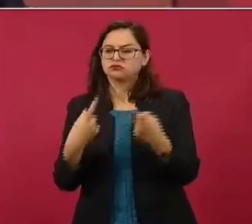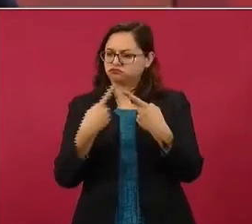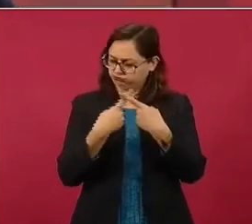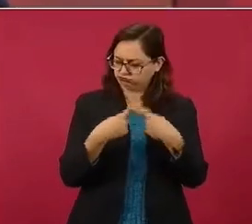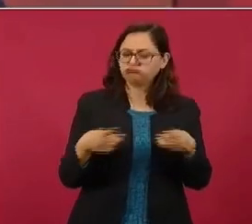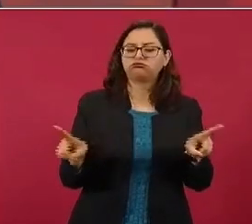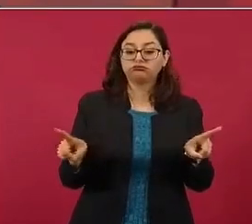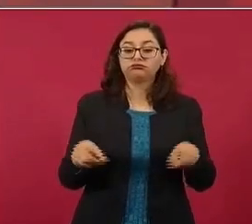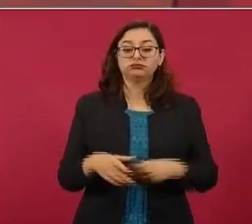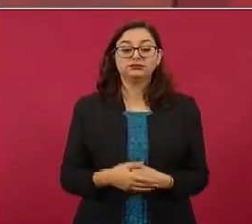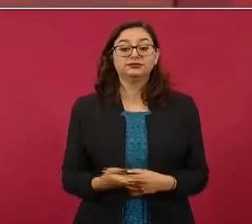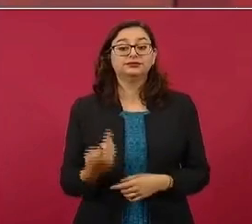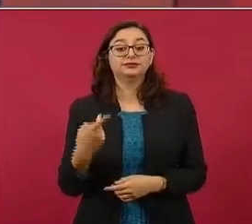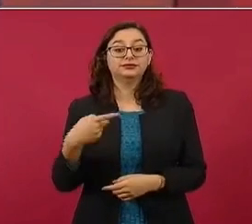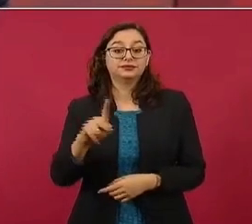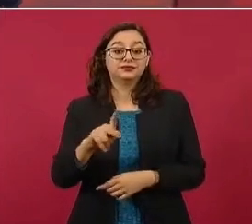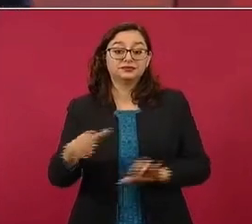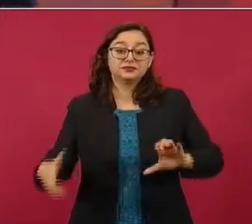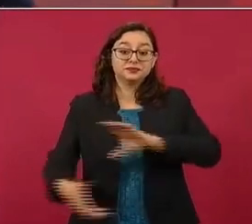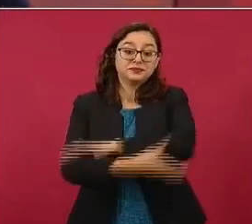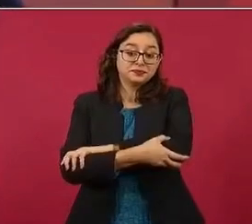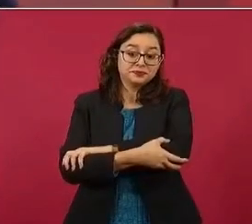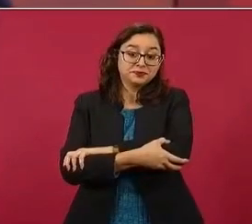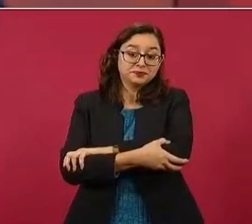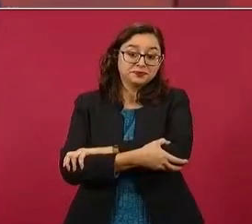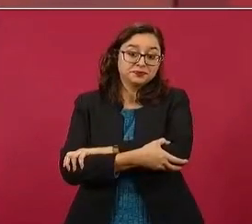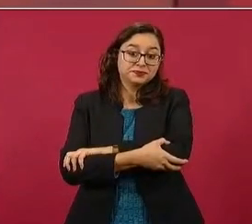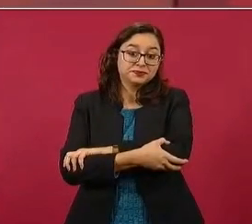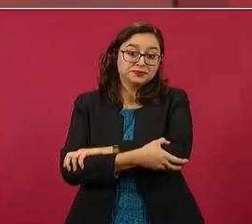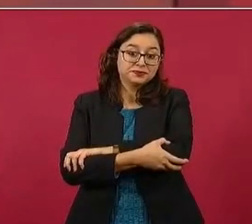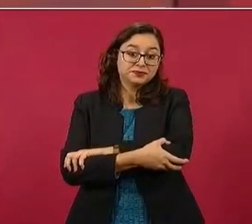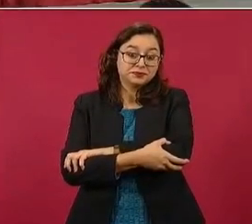distintos, pero en los hechos